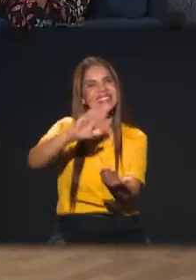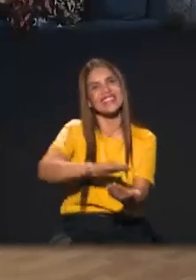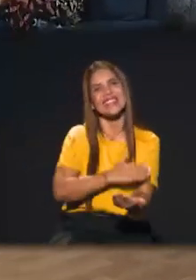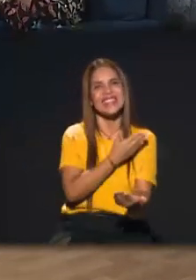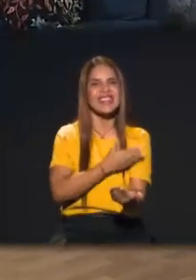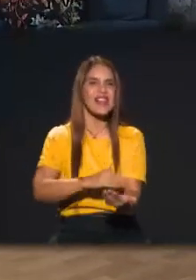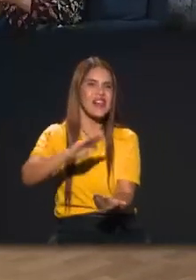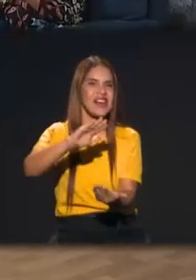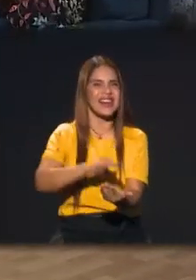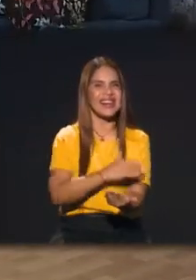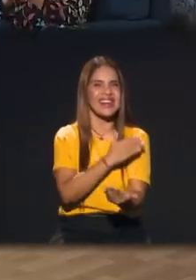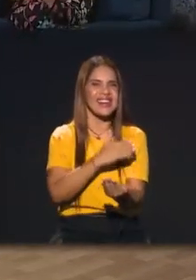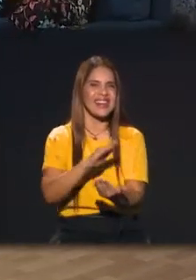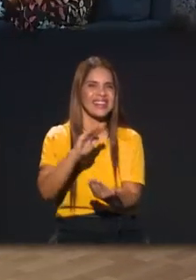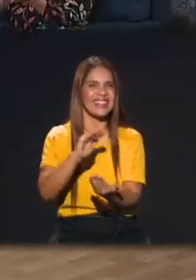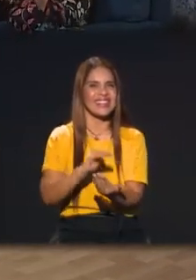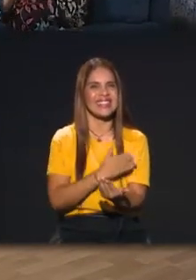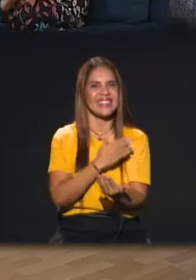Allá en la casa.